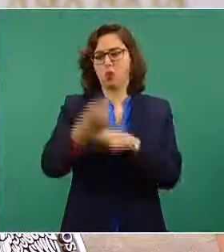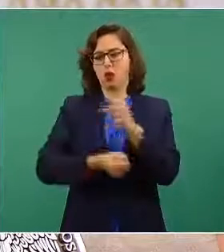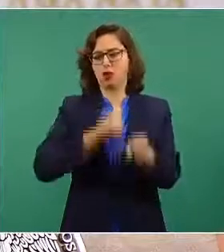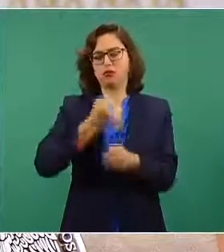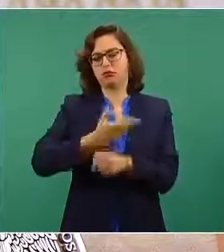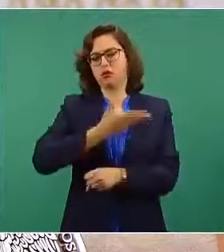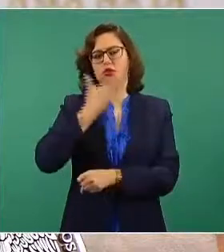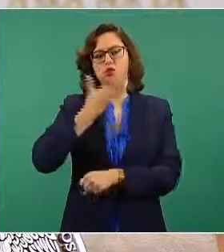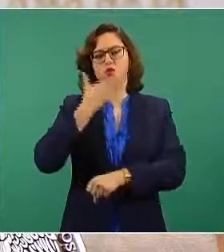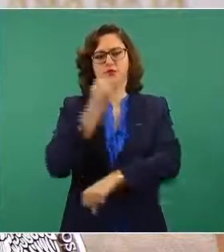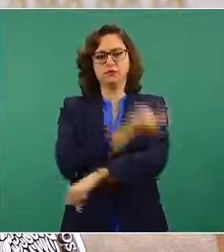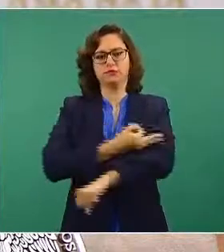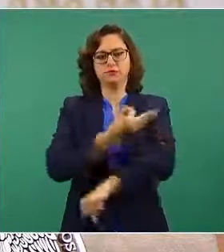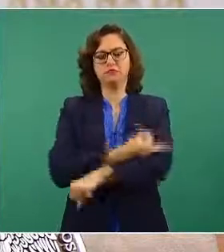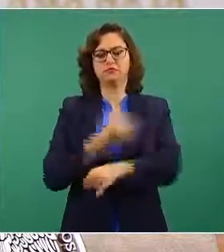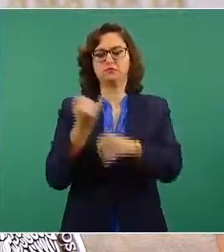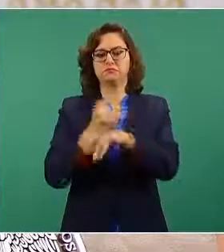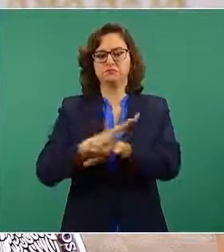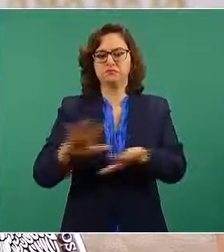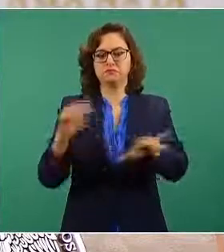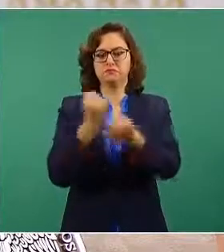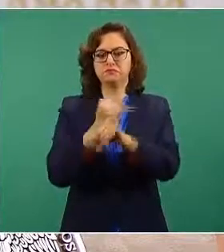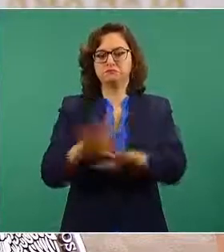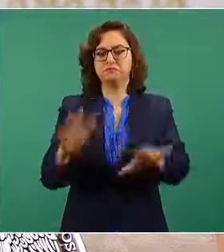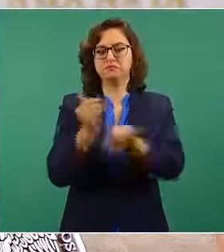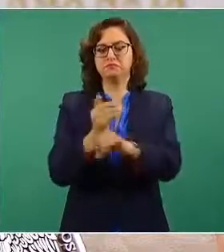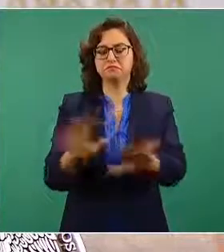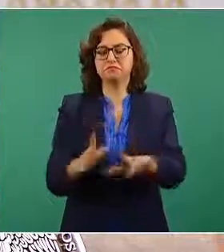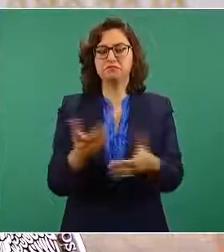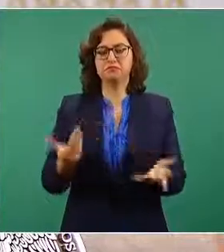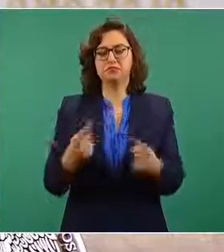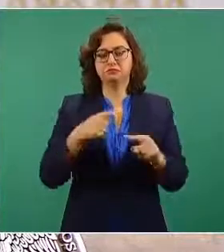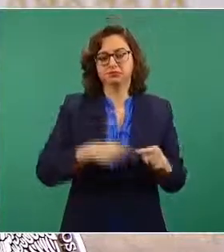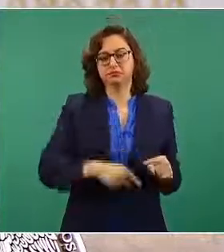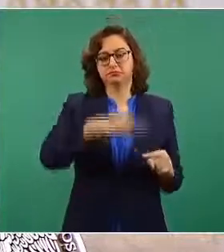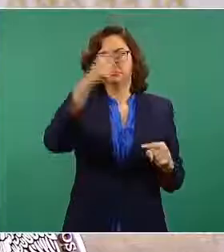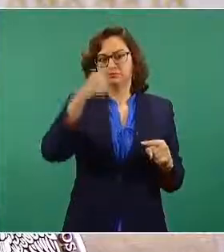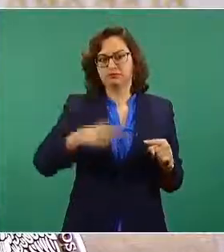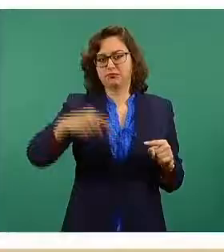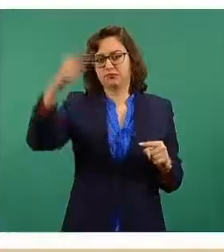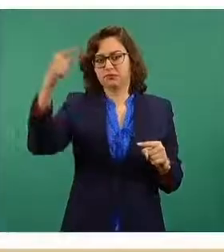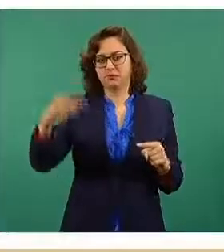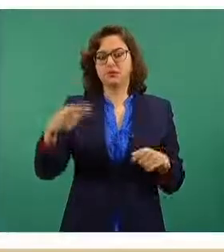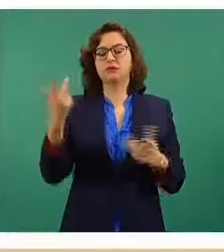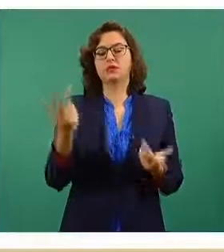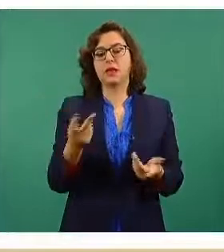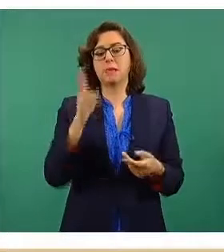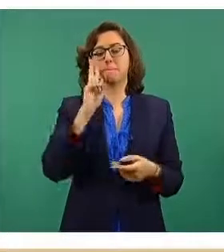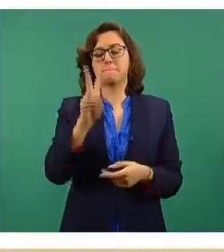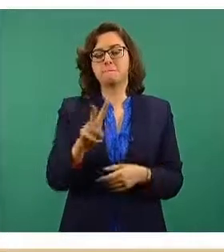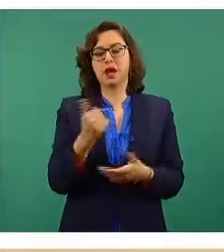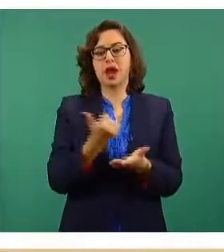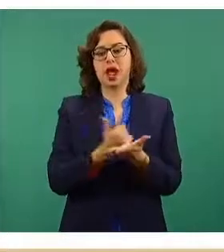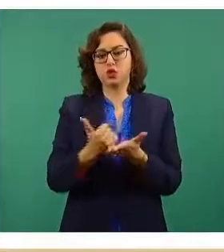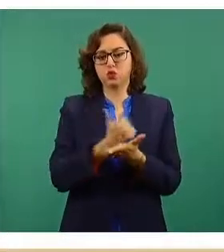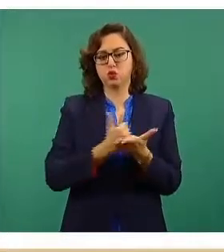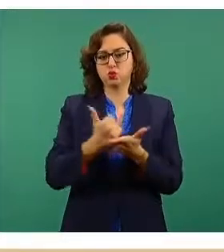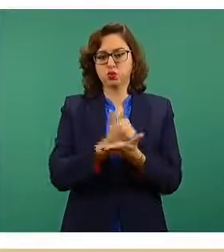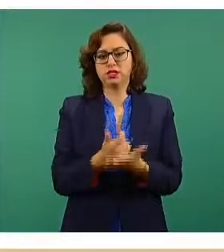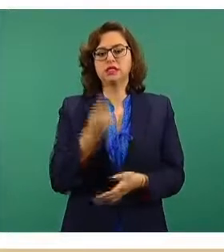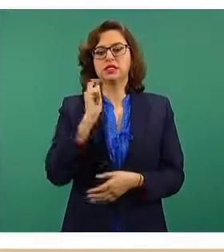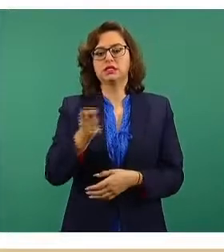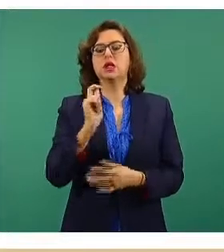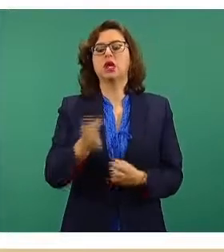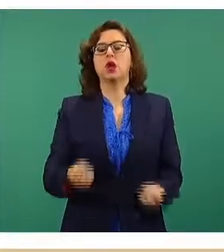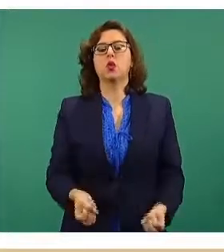y corresponde a los casos estimados. Lo que vemos en esta curva de color azul claro son los casos estimados